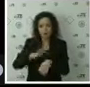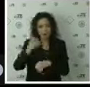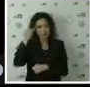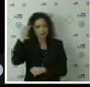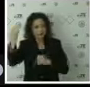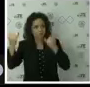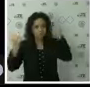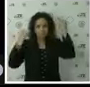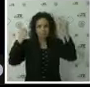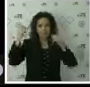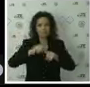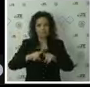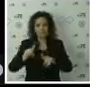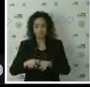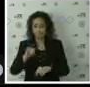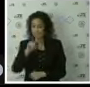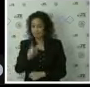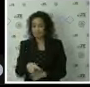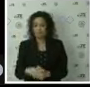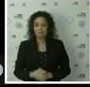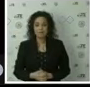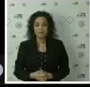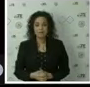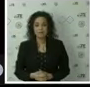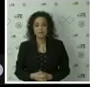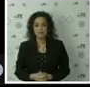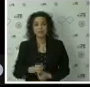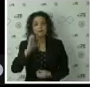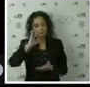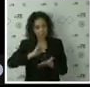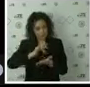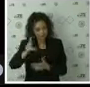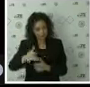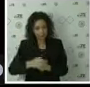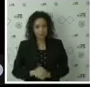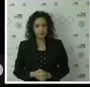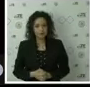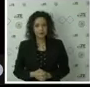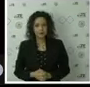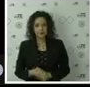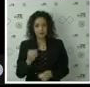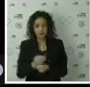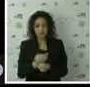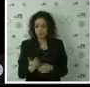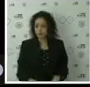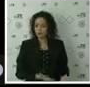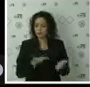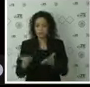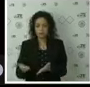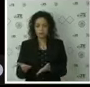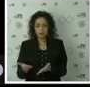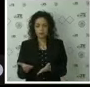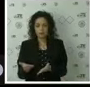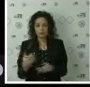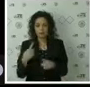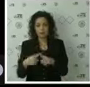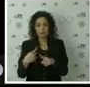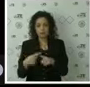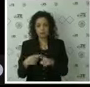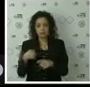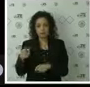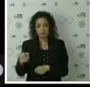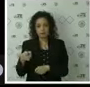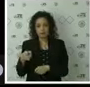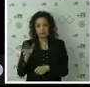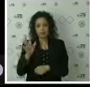claridad impresionante, estoy segura, en el Inter. Y bueno, gracias, Stephanie. Y daría el uso de la voz porque se está incorporando Ángel